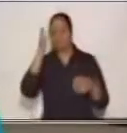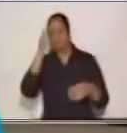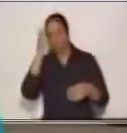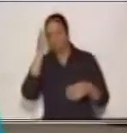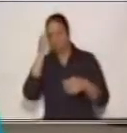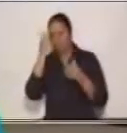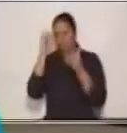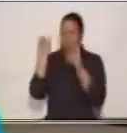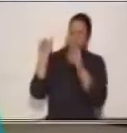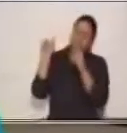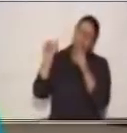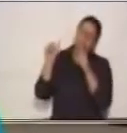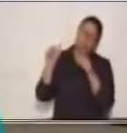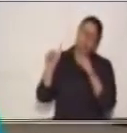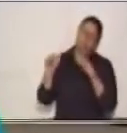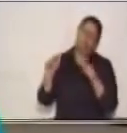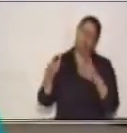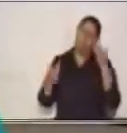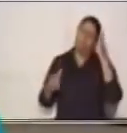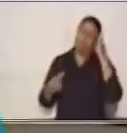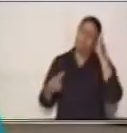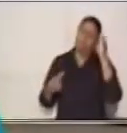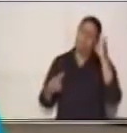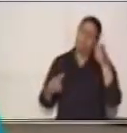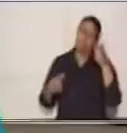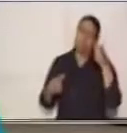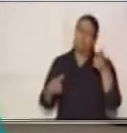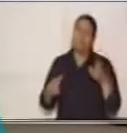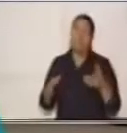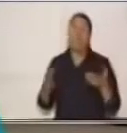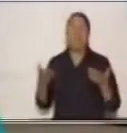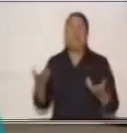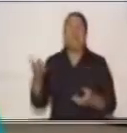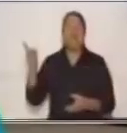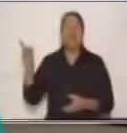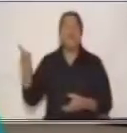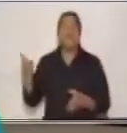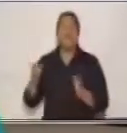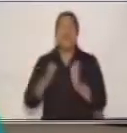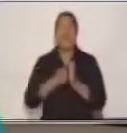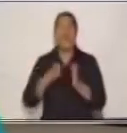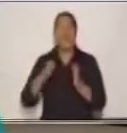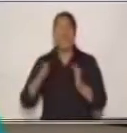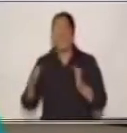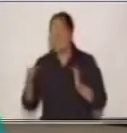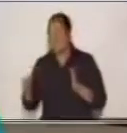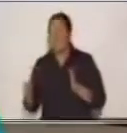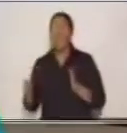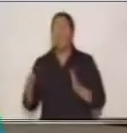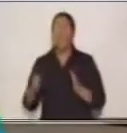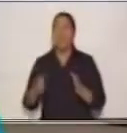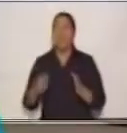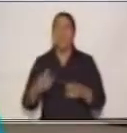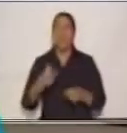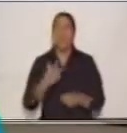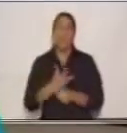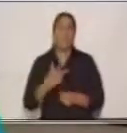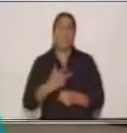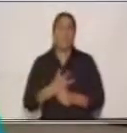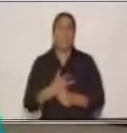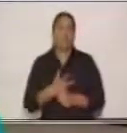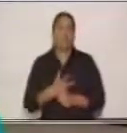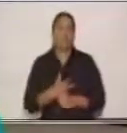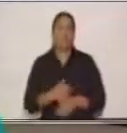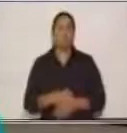cuál es la razón de ser. Esta es parte de la estructura del país. ¿Y quién estudia la estructura del país? A